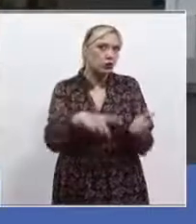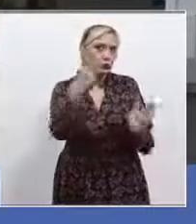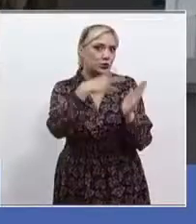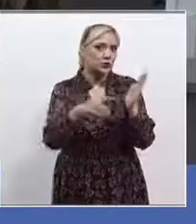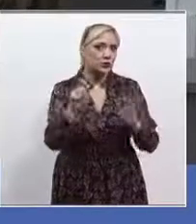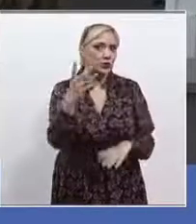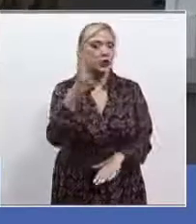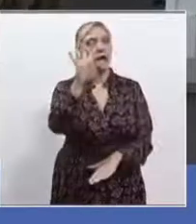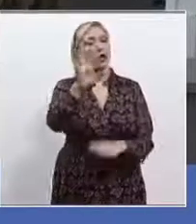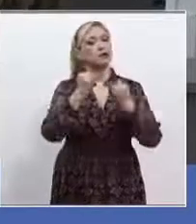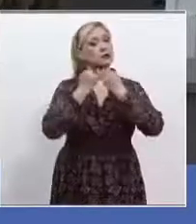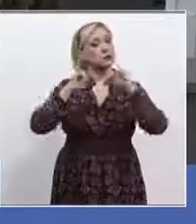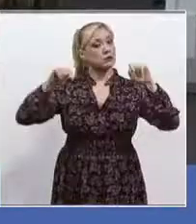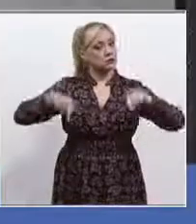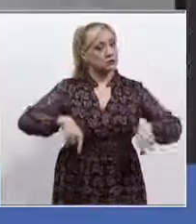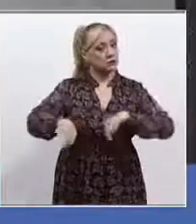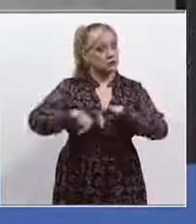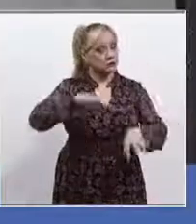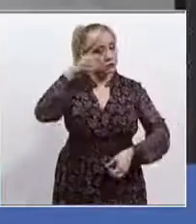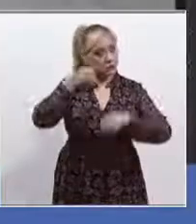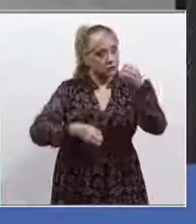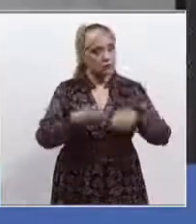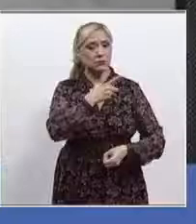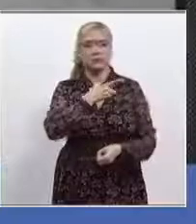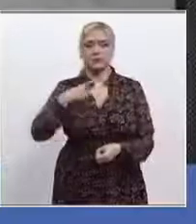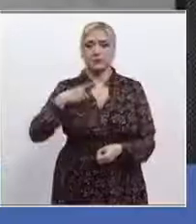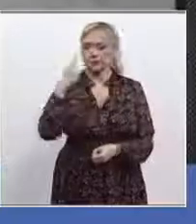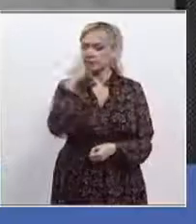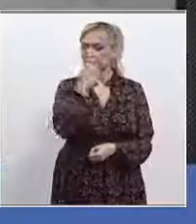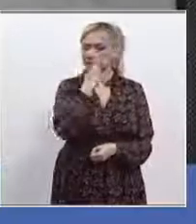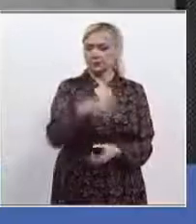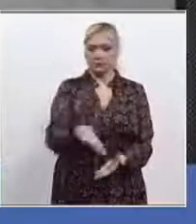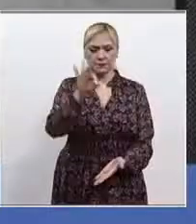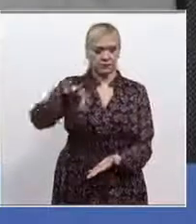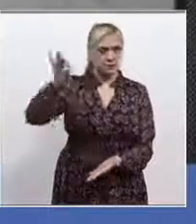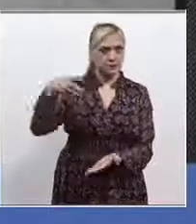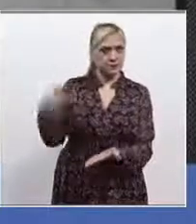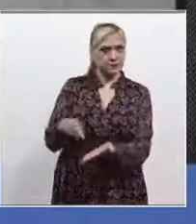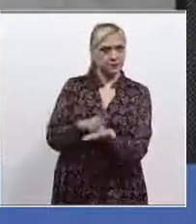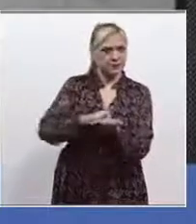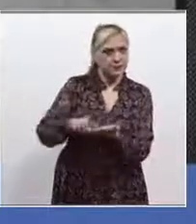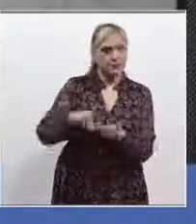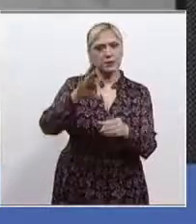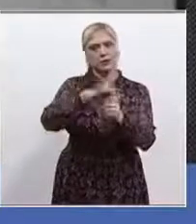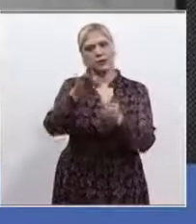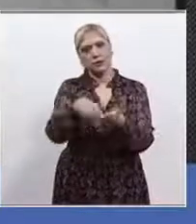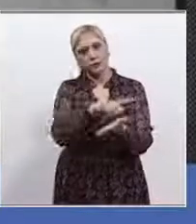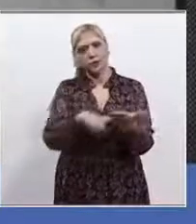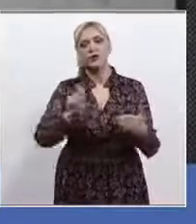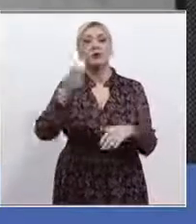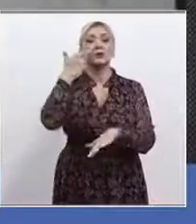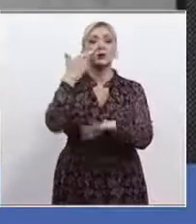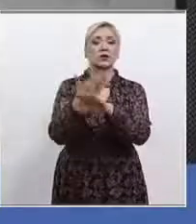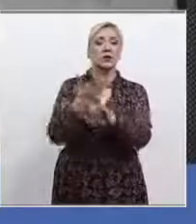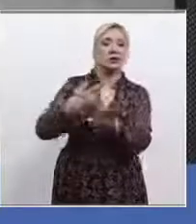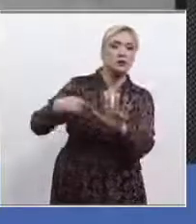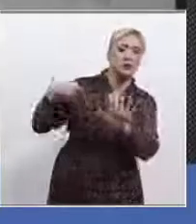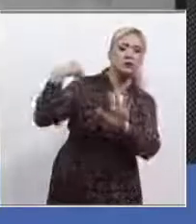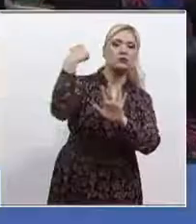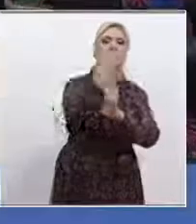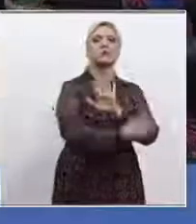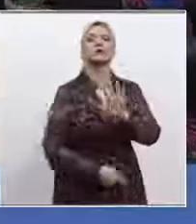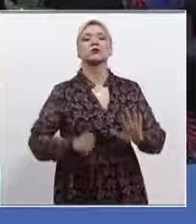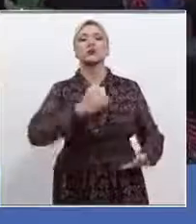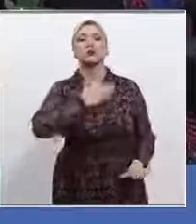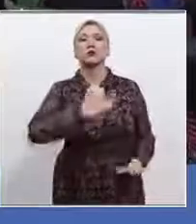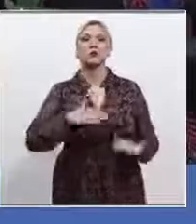independencia de la autoridad jurisdiccional y de la autonomía de las autoridades administrativas en materia electoral, que son responsables de consolidar la